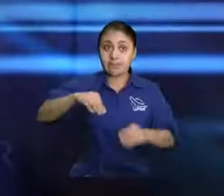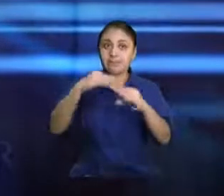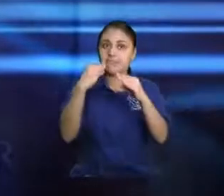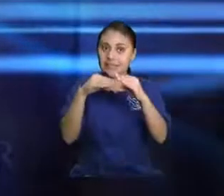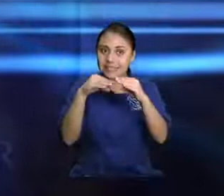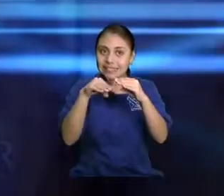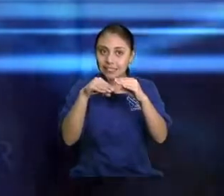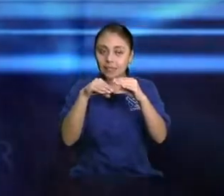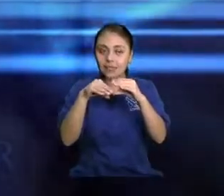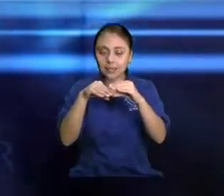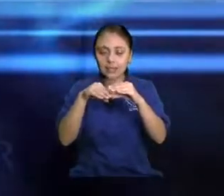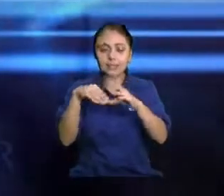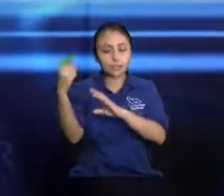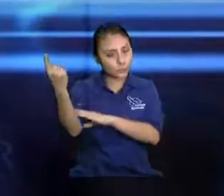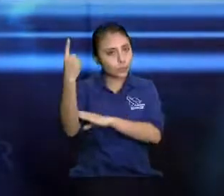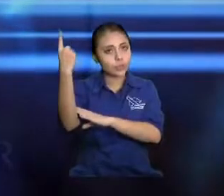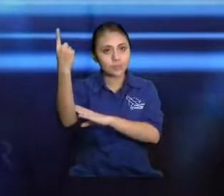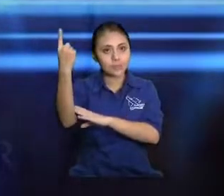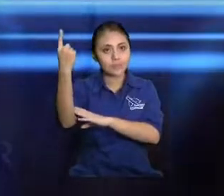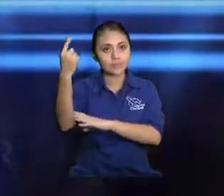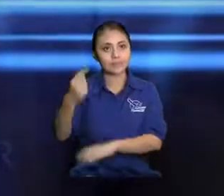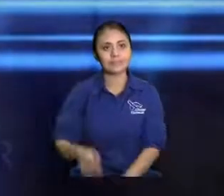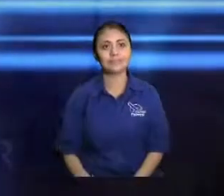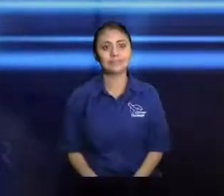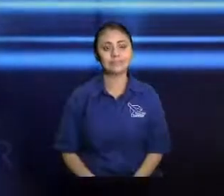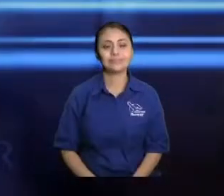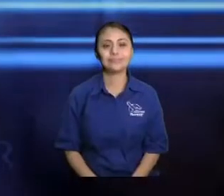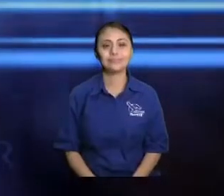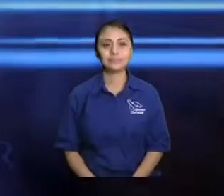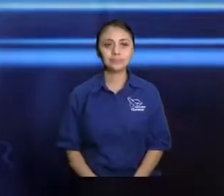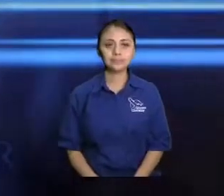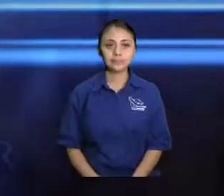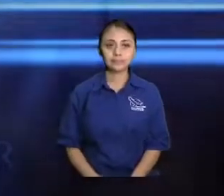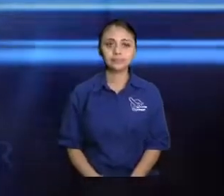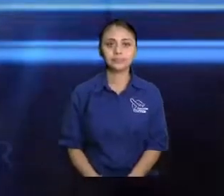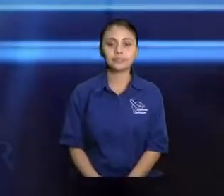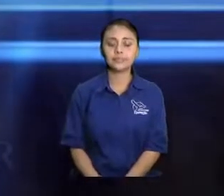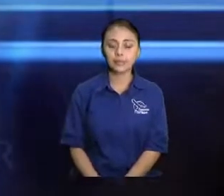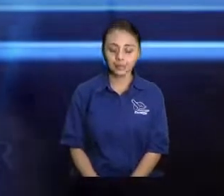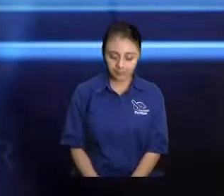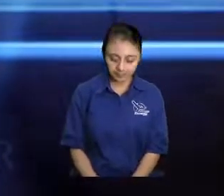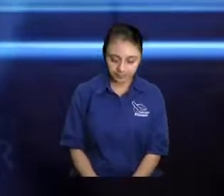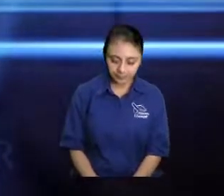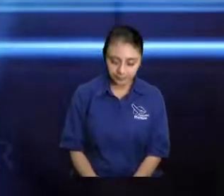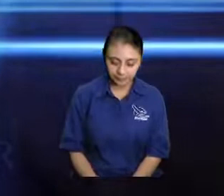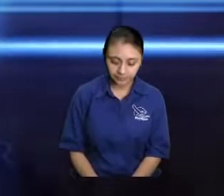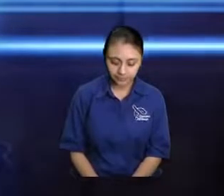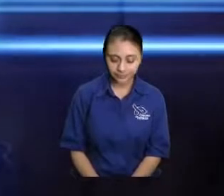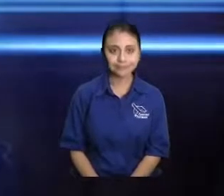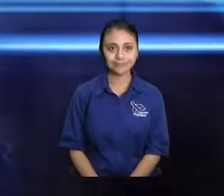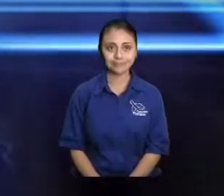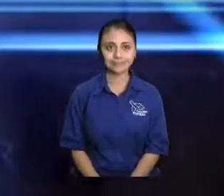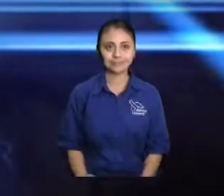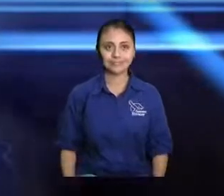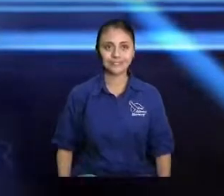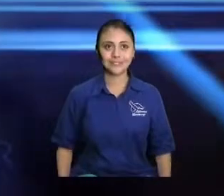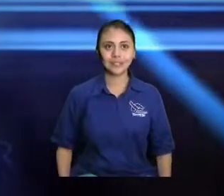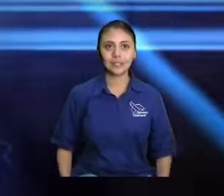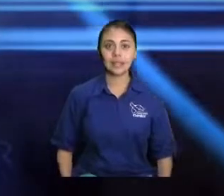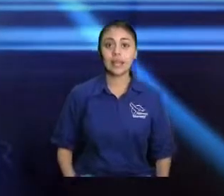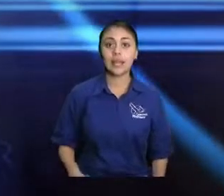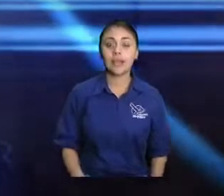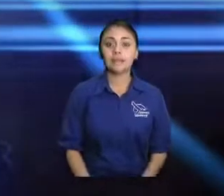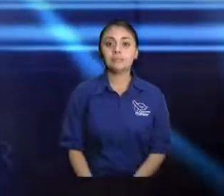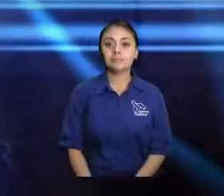No, tampoco va. No, dije mal. Dije mal porque hay un montón que no vinieron porque están armando allá en el